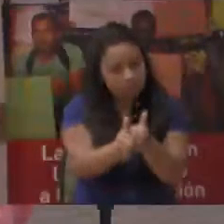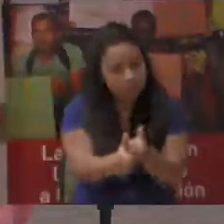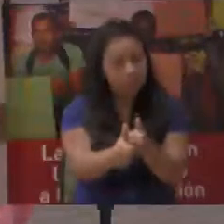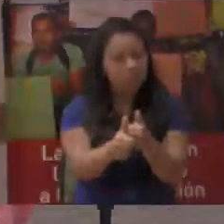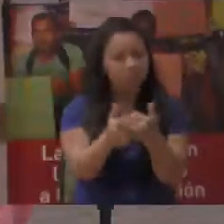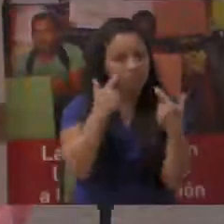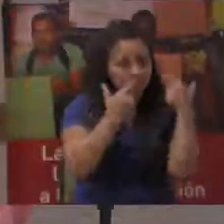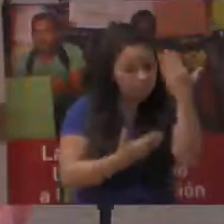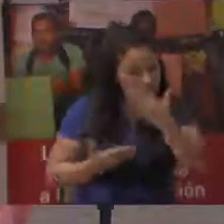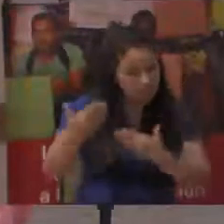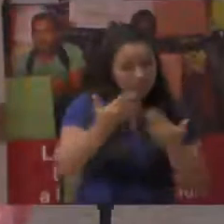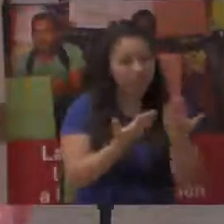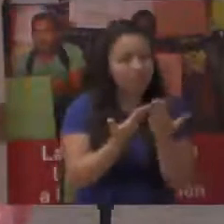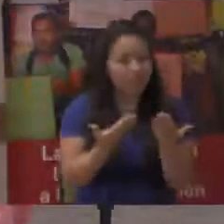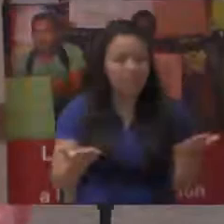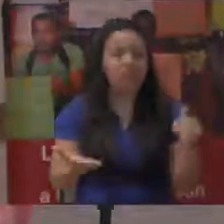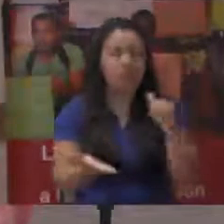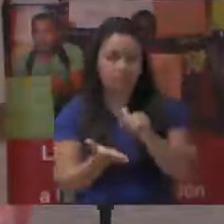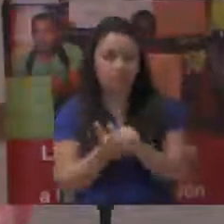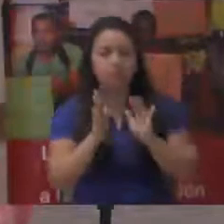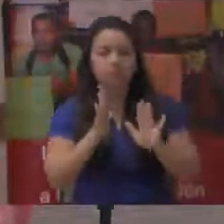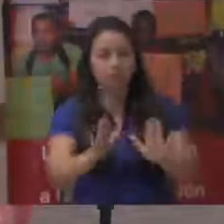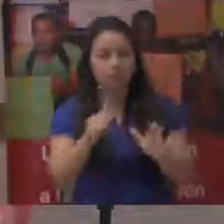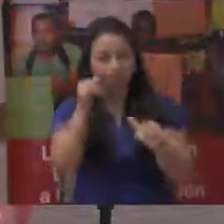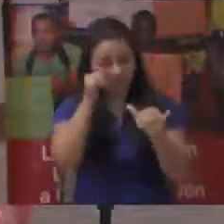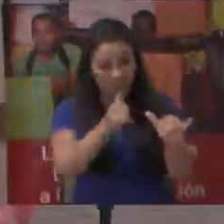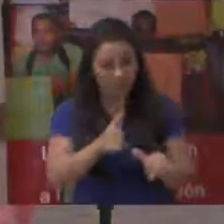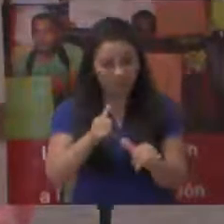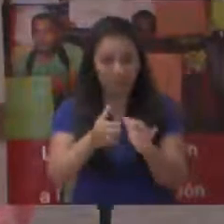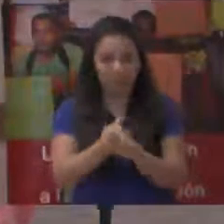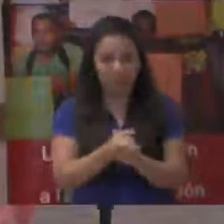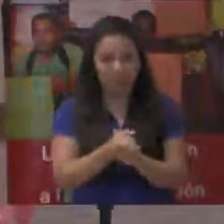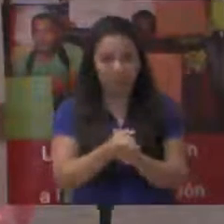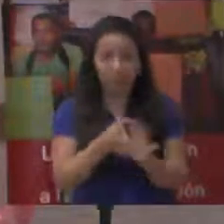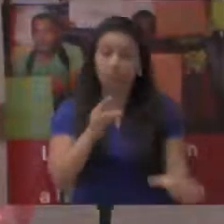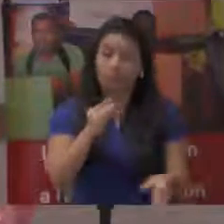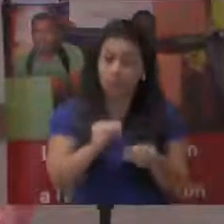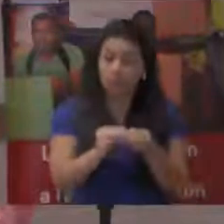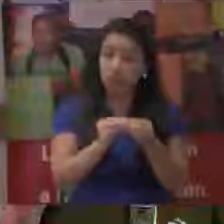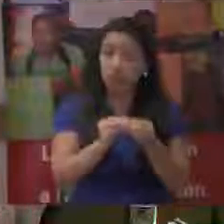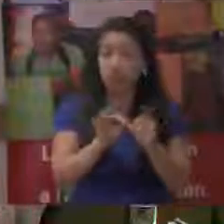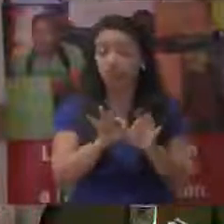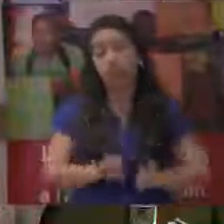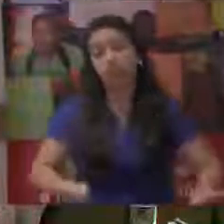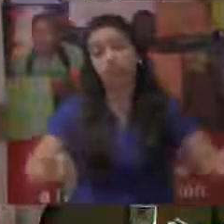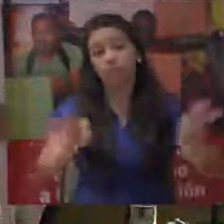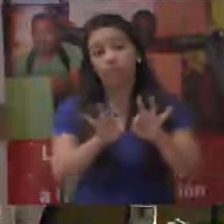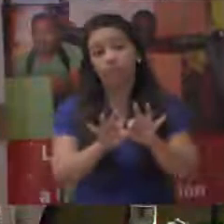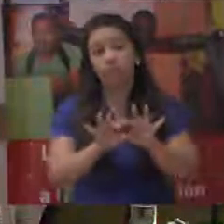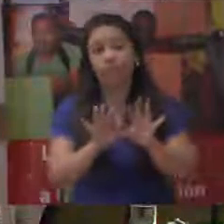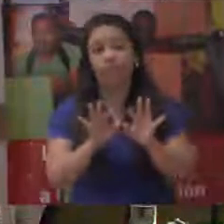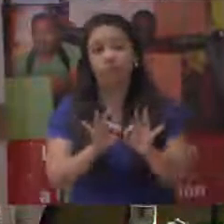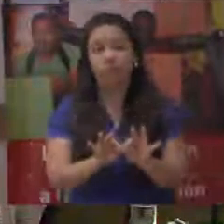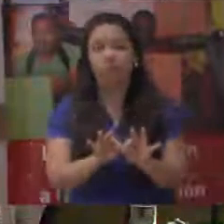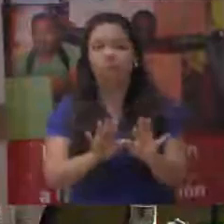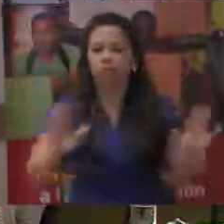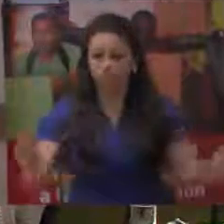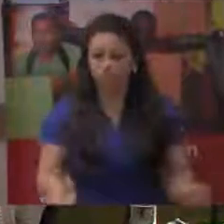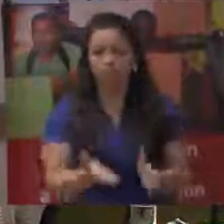evaluación que ha desarrollado la agencia. También decimos que se ha